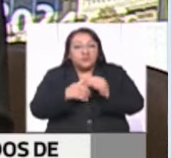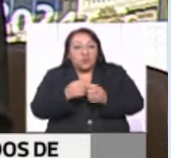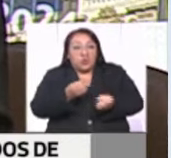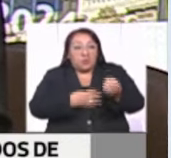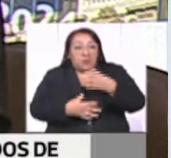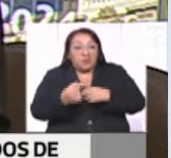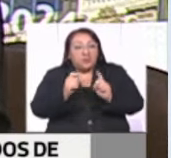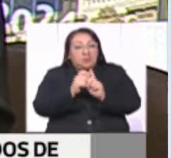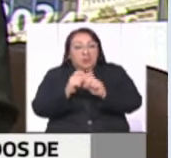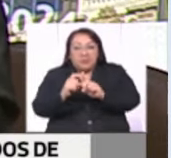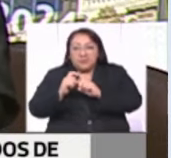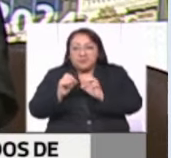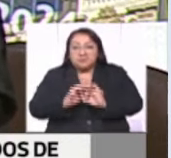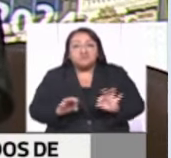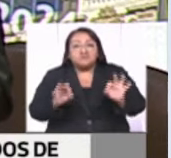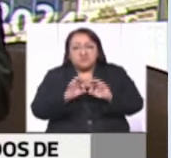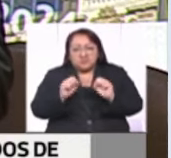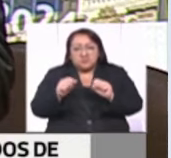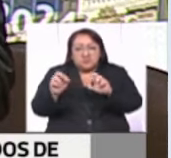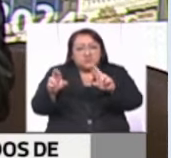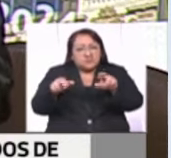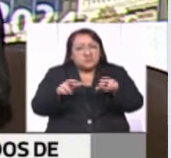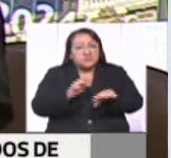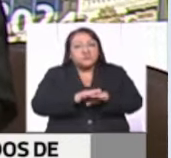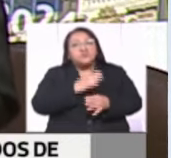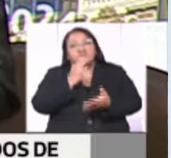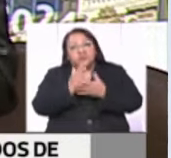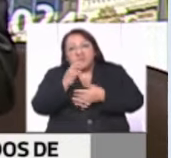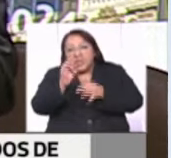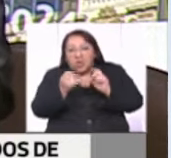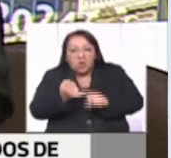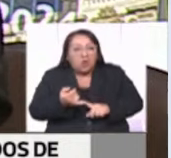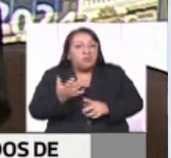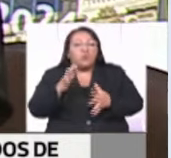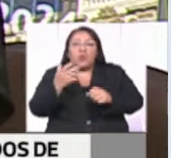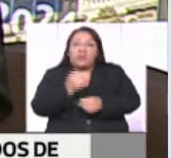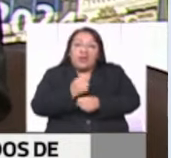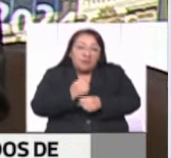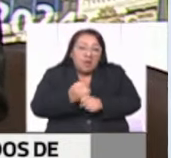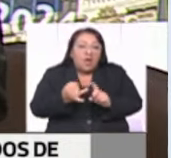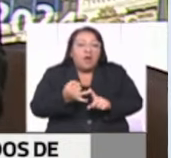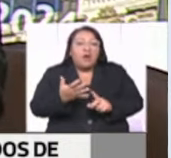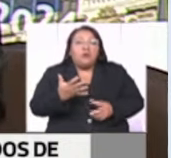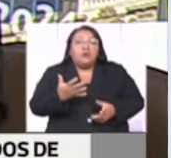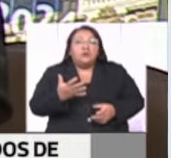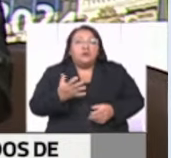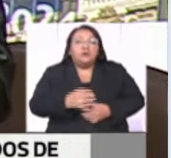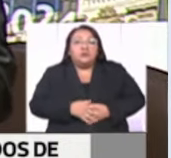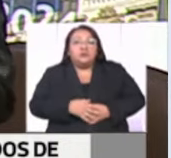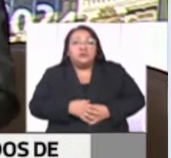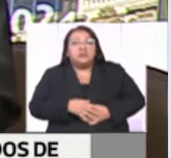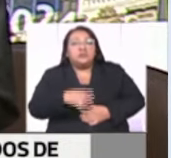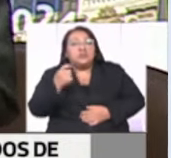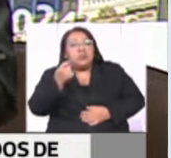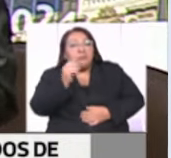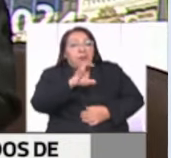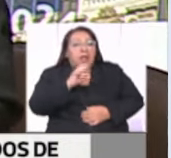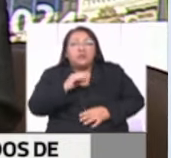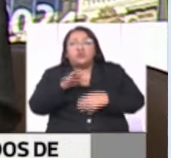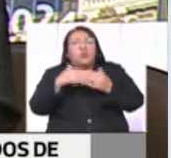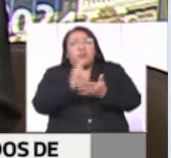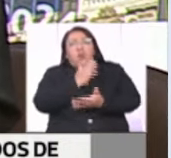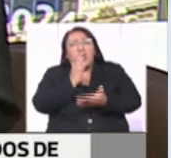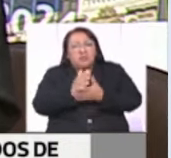argumentos importantes de la crisis económica, el empleo, el desempleo, subempleo y todos los